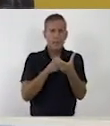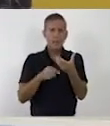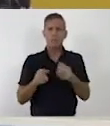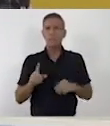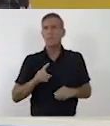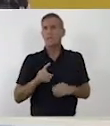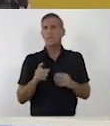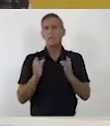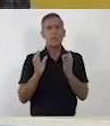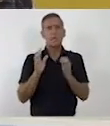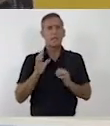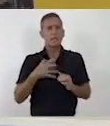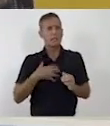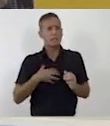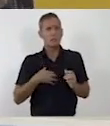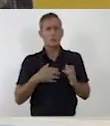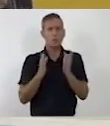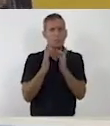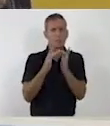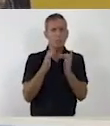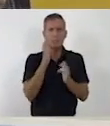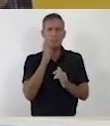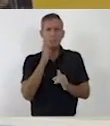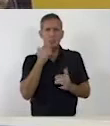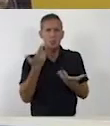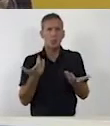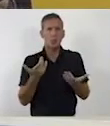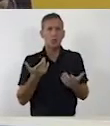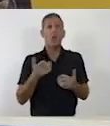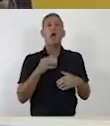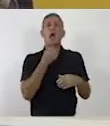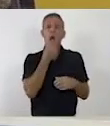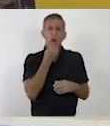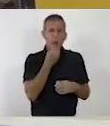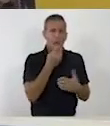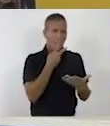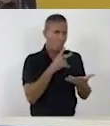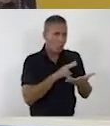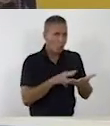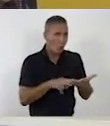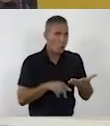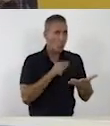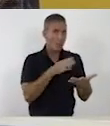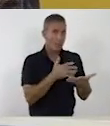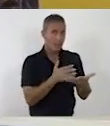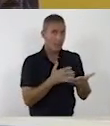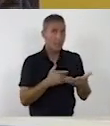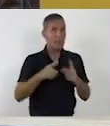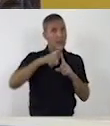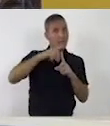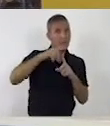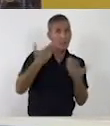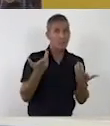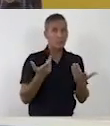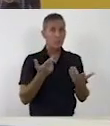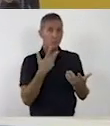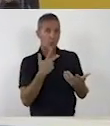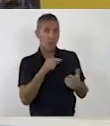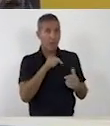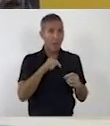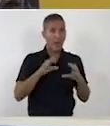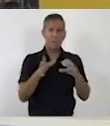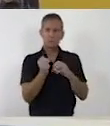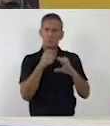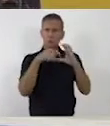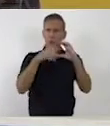que no tenga conexión, también tiene la posibilidad del libro de texto. Ahí también están desarrolladas todas estas habilidades en